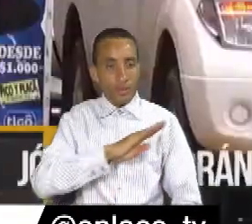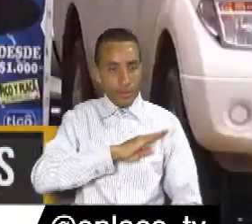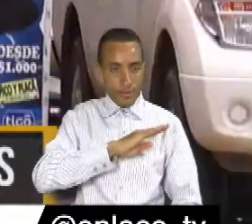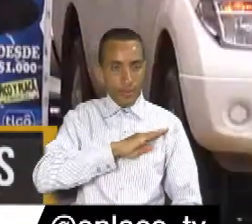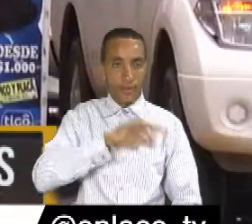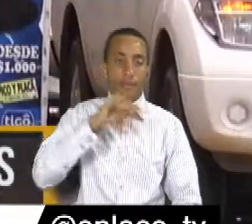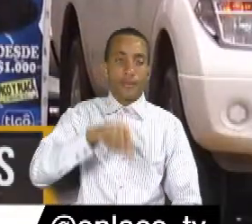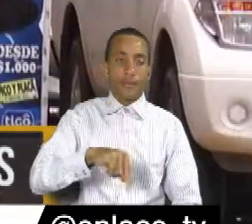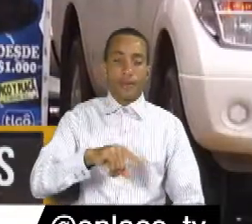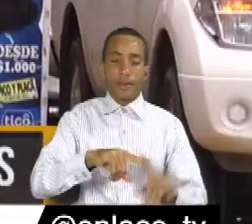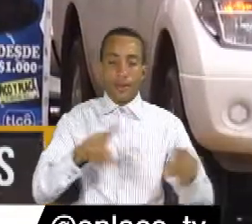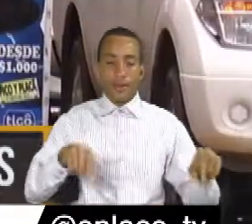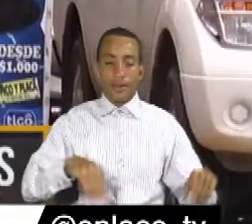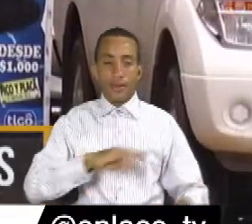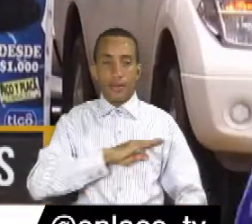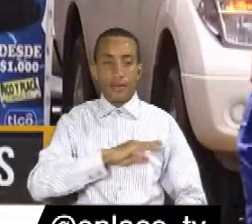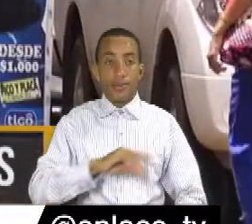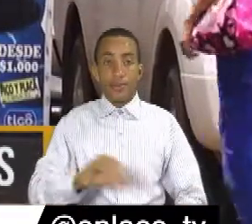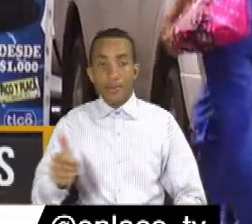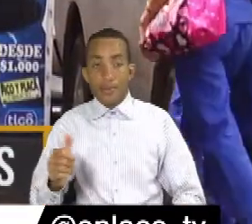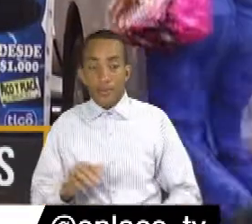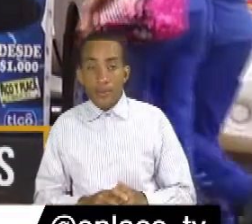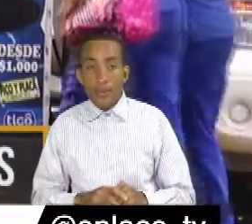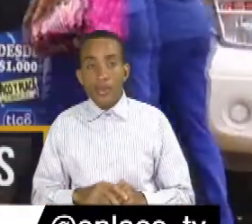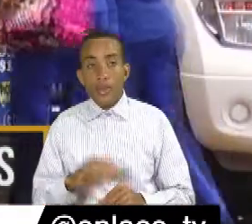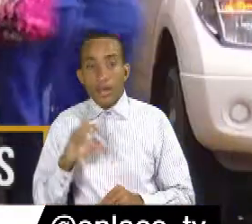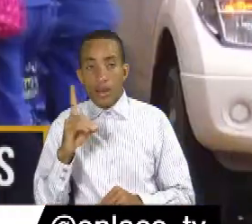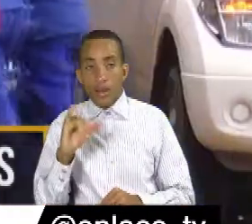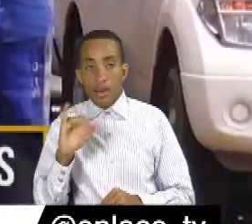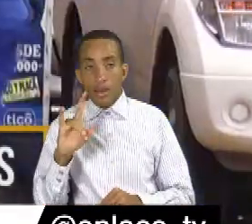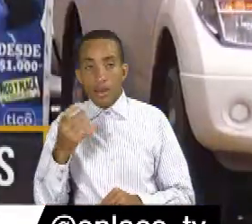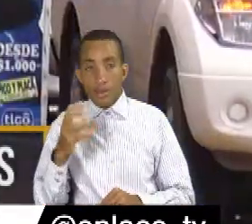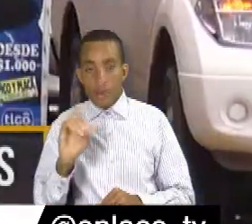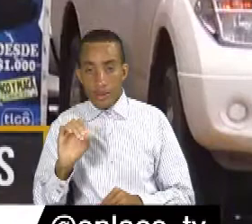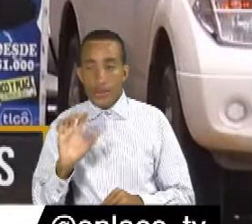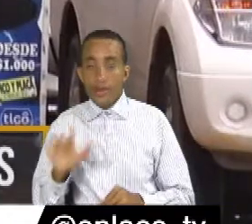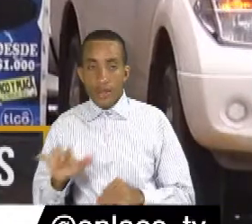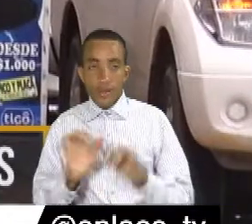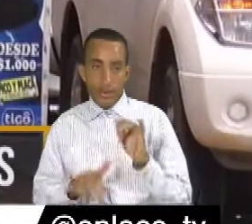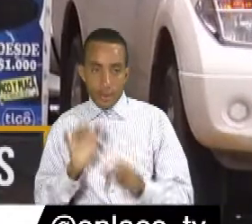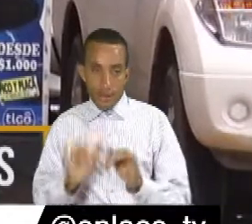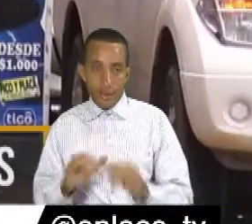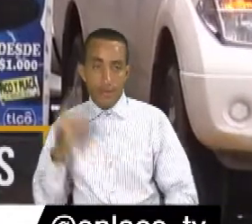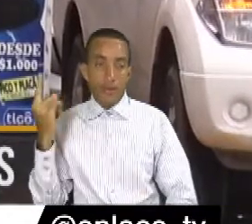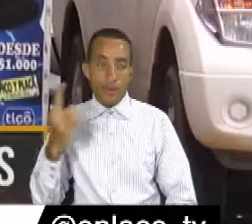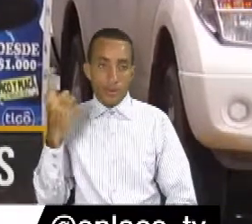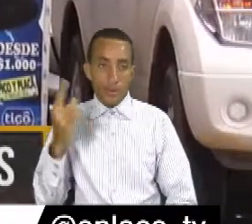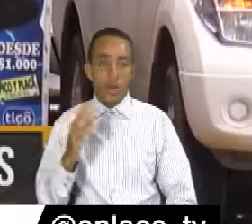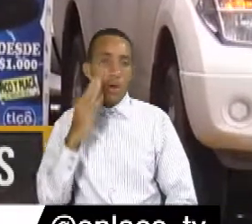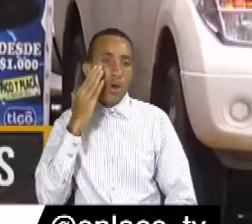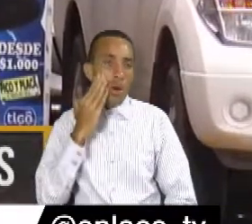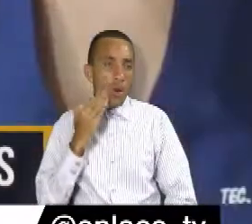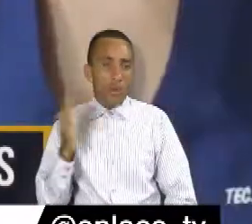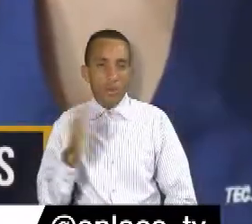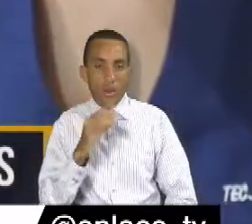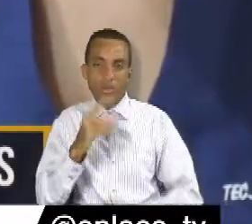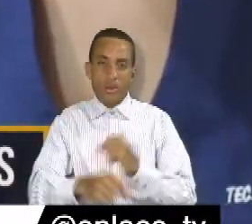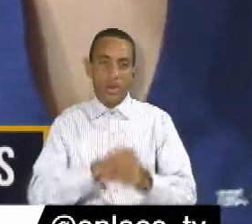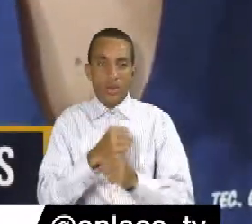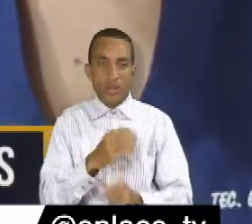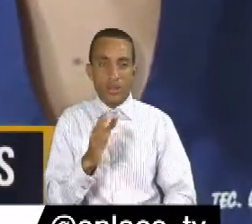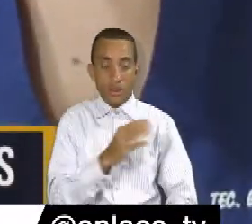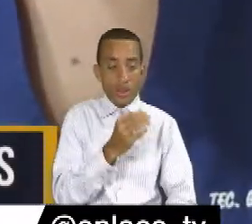municipal. Diego Acosta, secretario general del municipio, explicó que las postulaciones las podrán realizar los jóvenes cuyas edades oscilen entre los